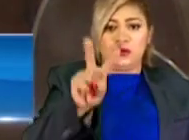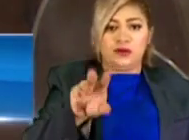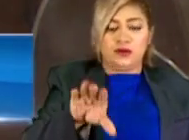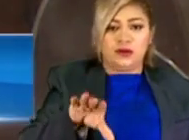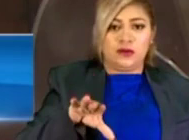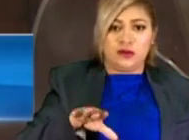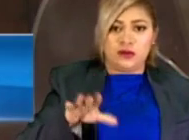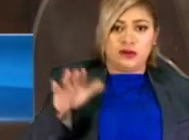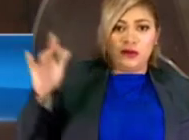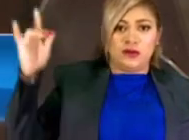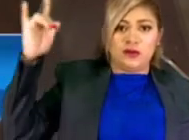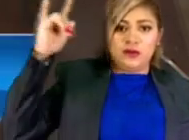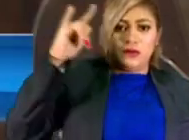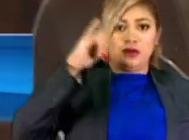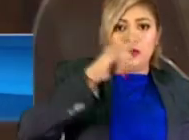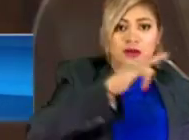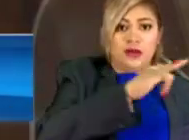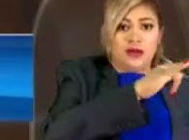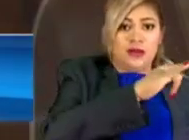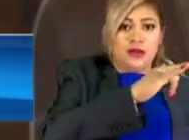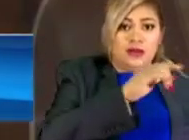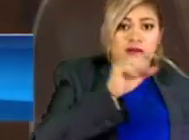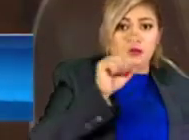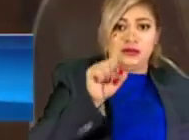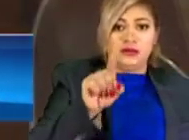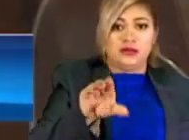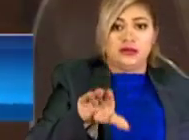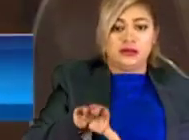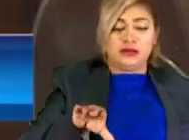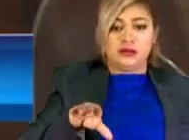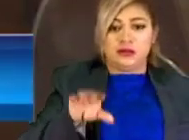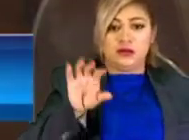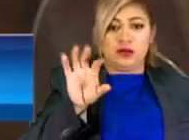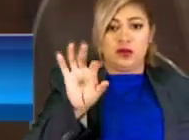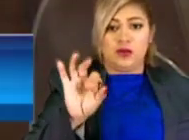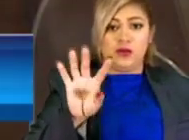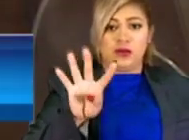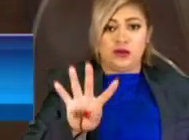aéreas y 194 marítimas,